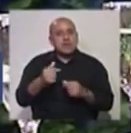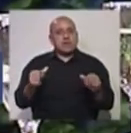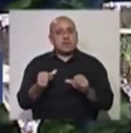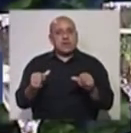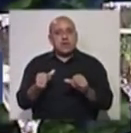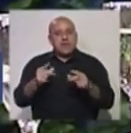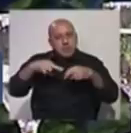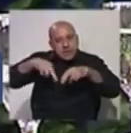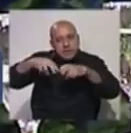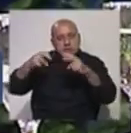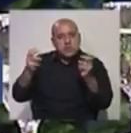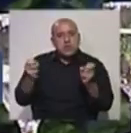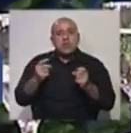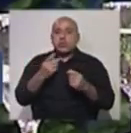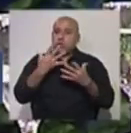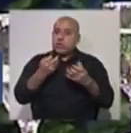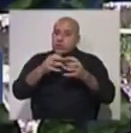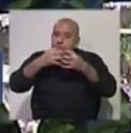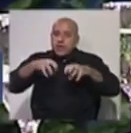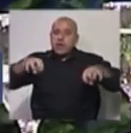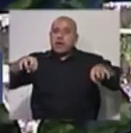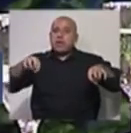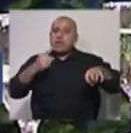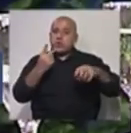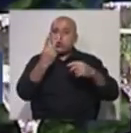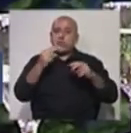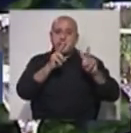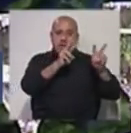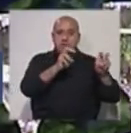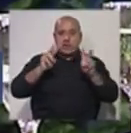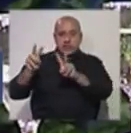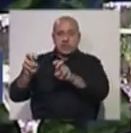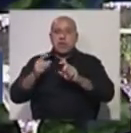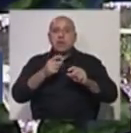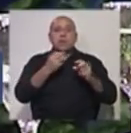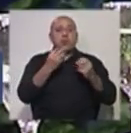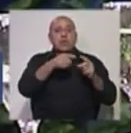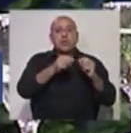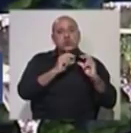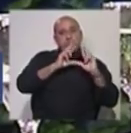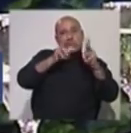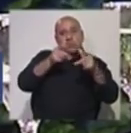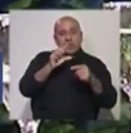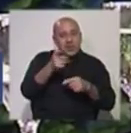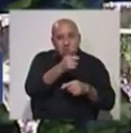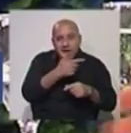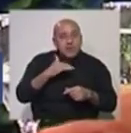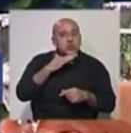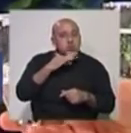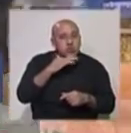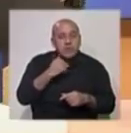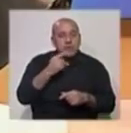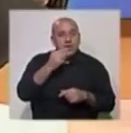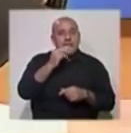Entonces, yo quiero separar esos dos temas, porque si no parece que estuviéramos diciendo que no hay corrupción en Brasil. Y lo primero que hay en Brasil